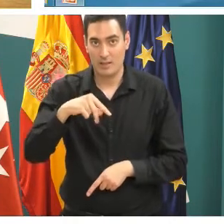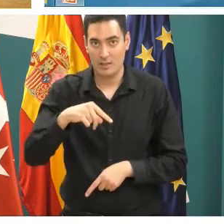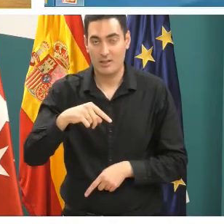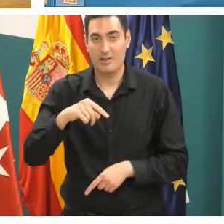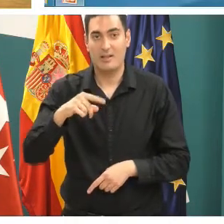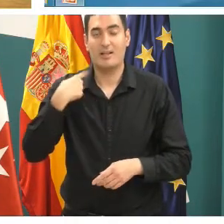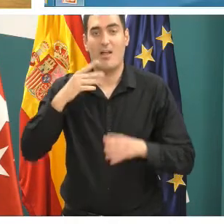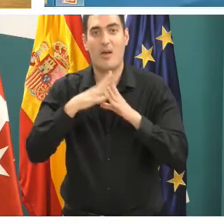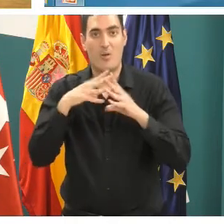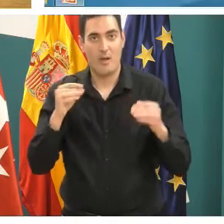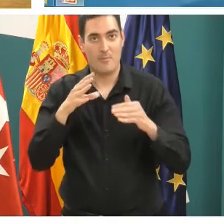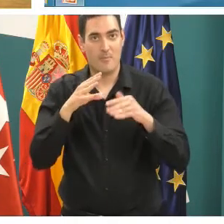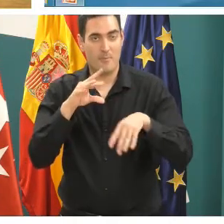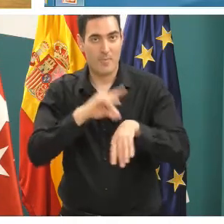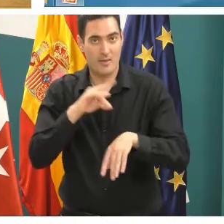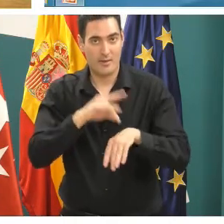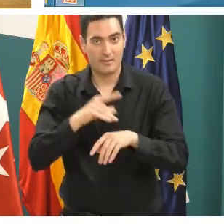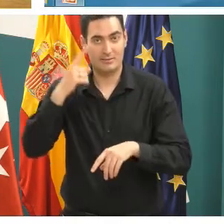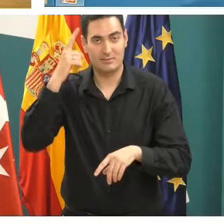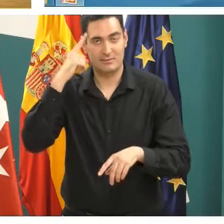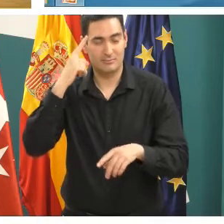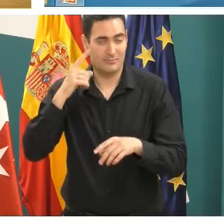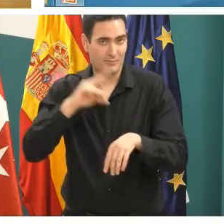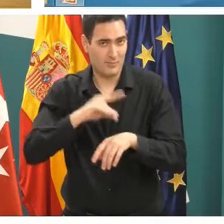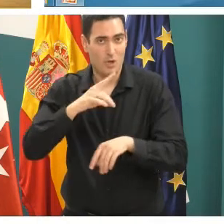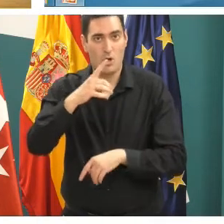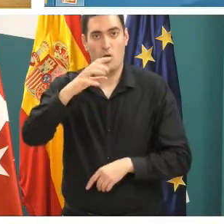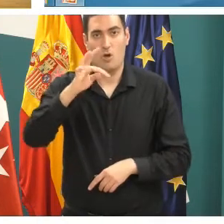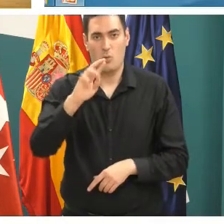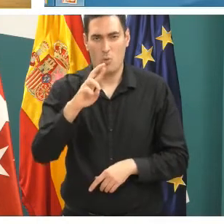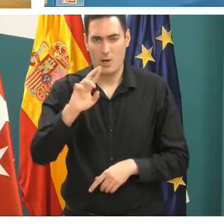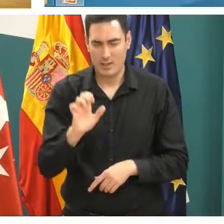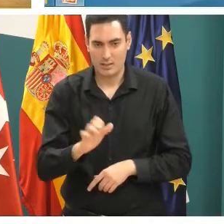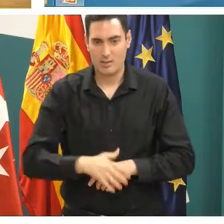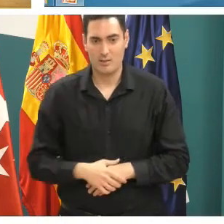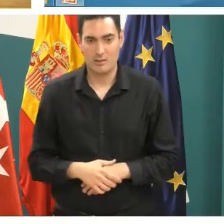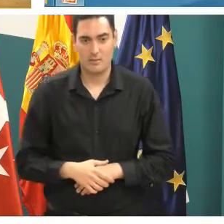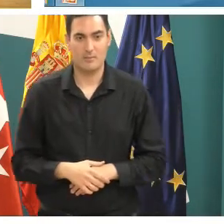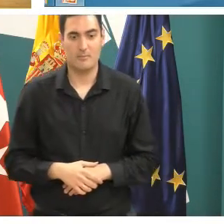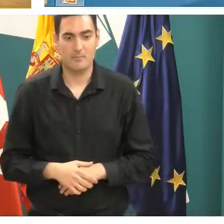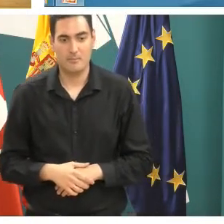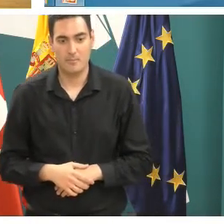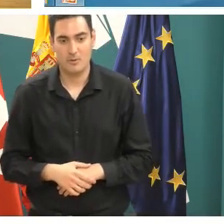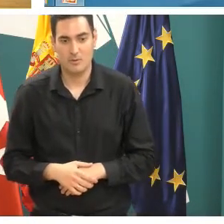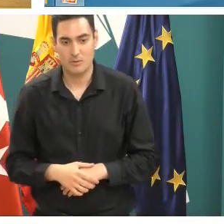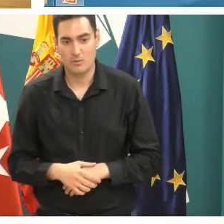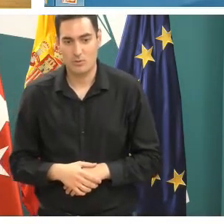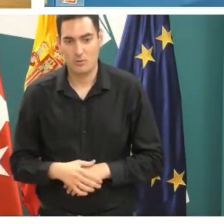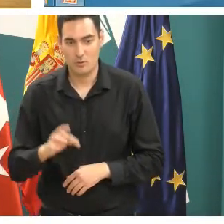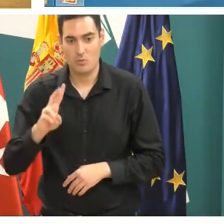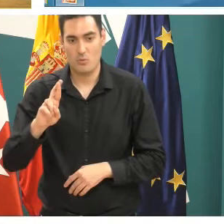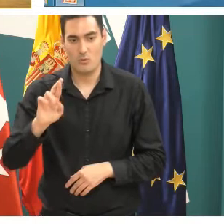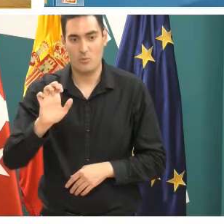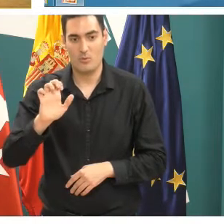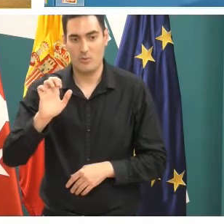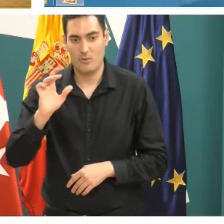Asociación Andaluza de Pacientes con Síndrome de Tourette y Trastornos Asociados y del Servicio de Psicología Domiciliaria de Adela Madrid. Además,